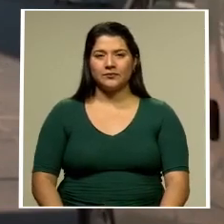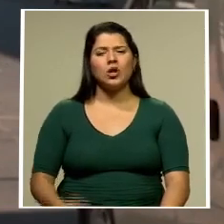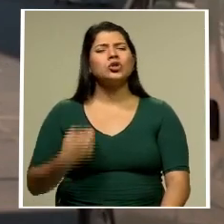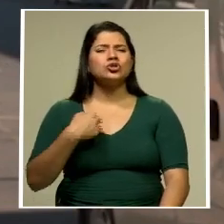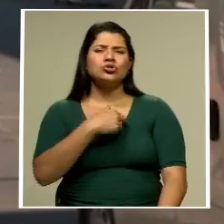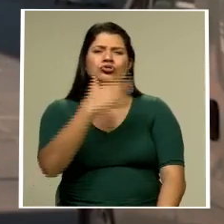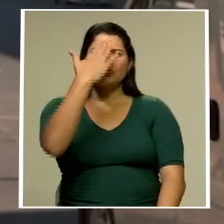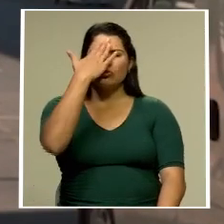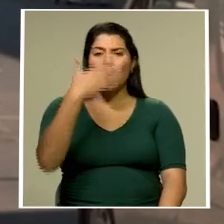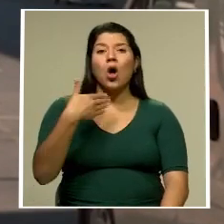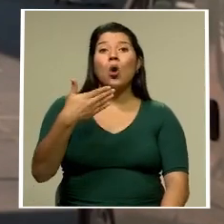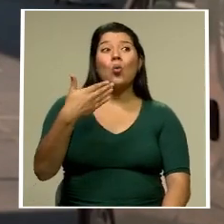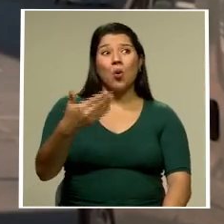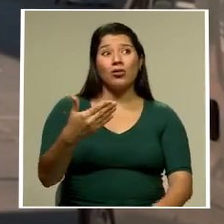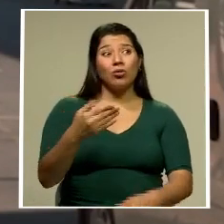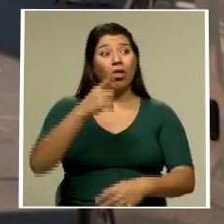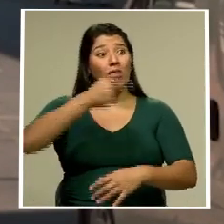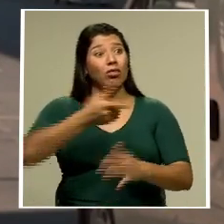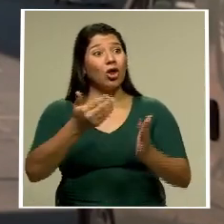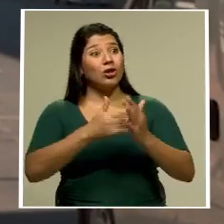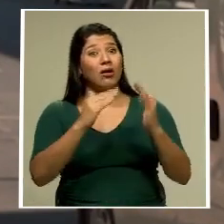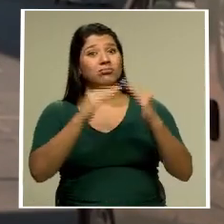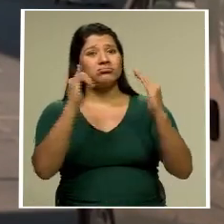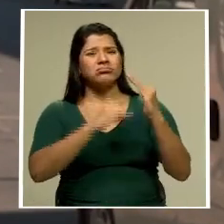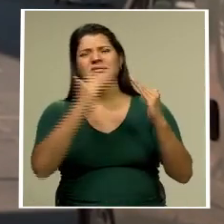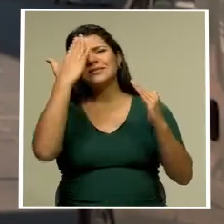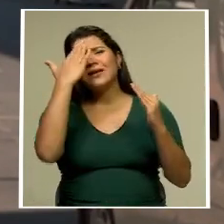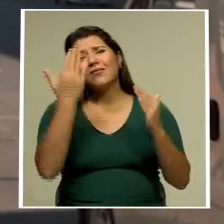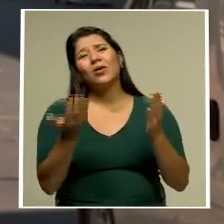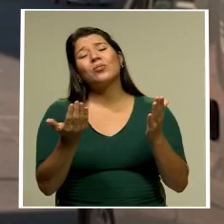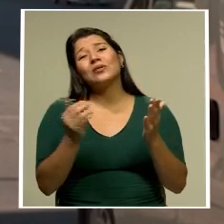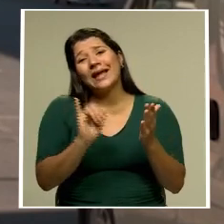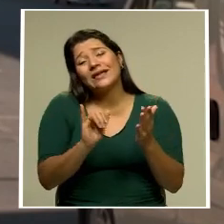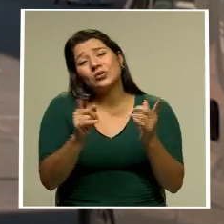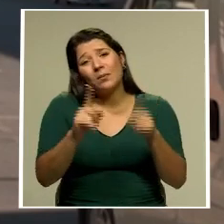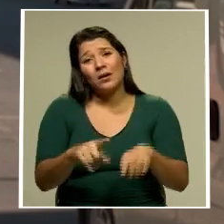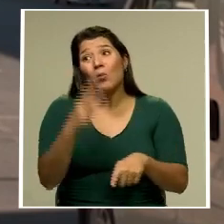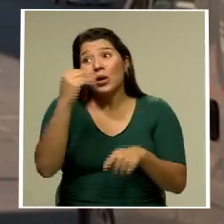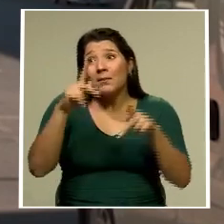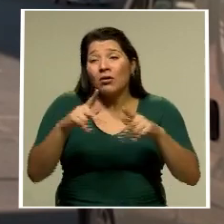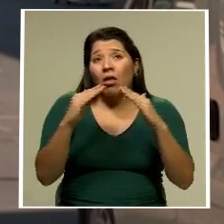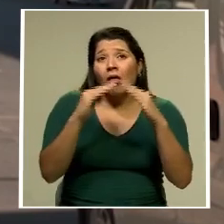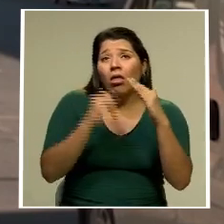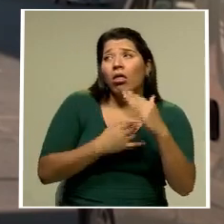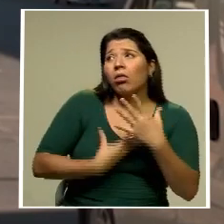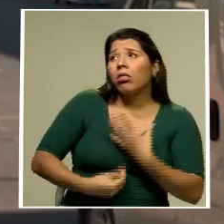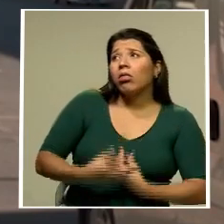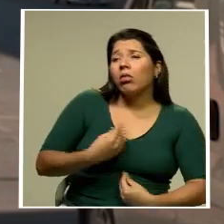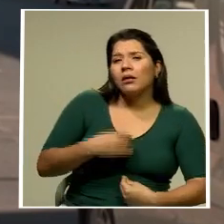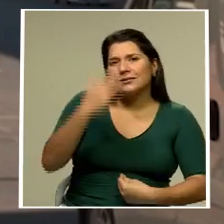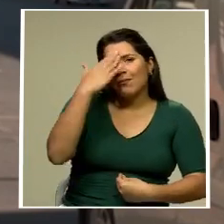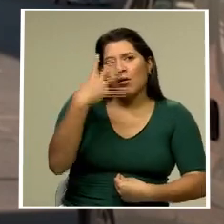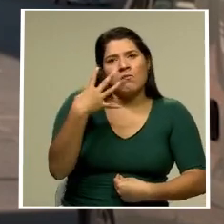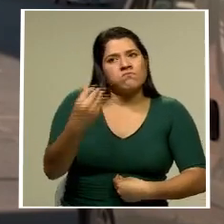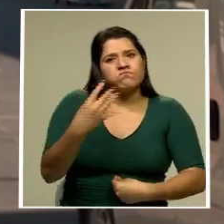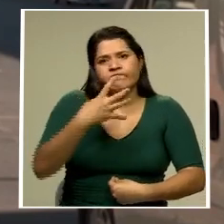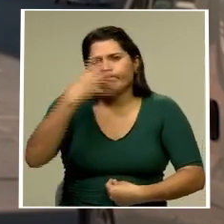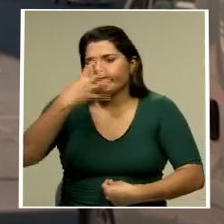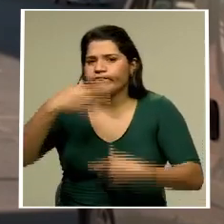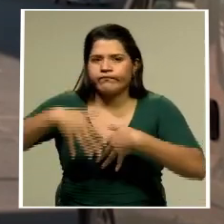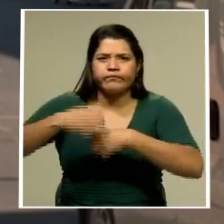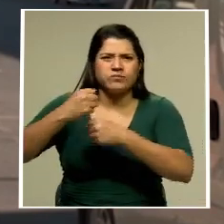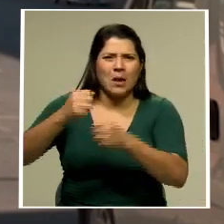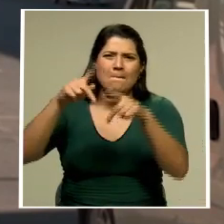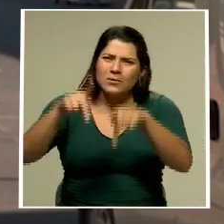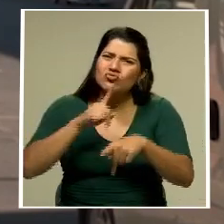Sabíamos que cuando nos confinaran de nuevo esto iba a suceder, porque cuanto más tiempo dejaras a la gente hambrienta, estos eventos ocurrirían. Creo que la gente está